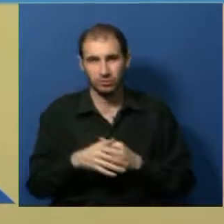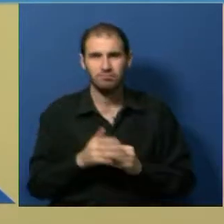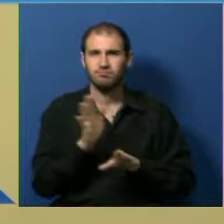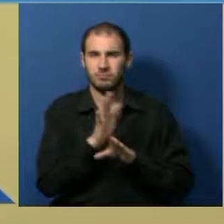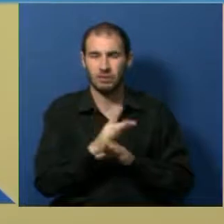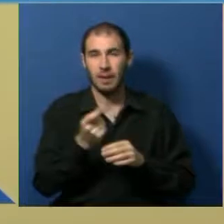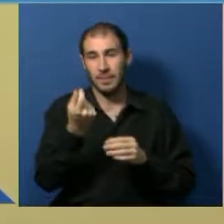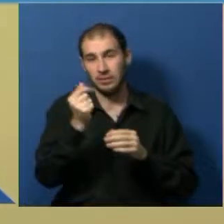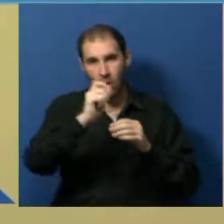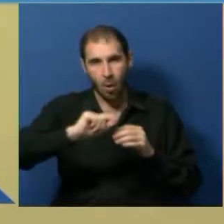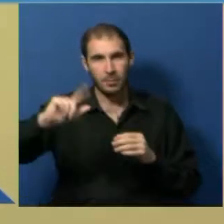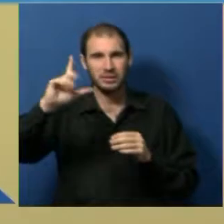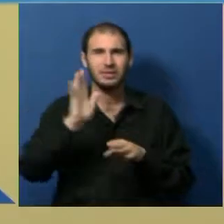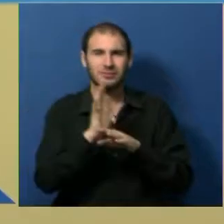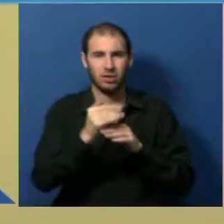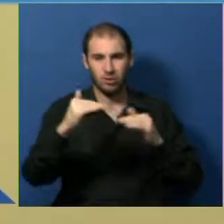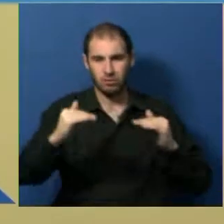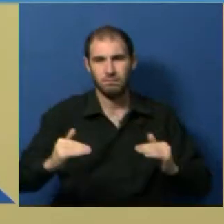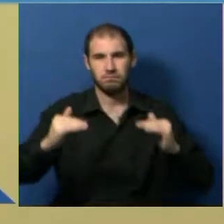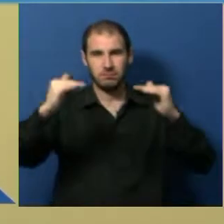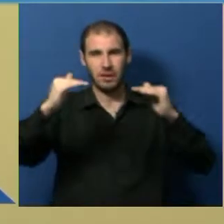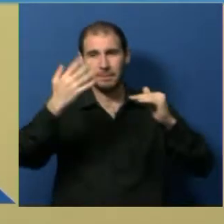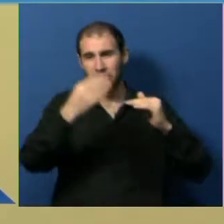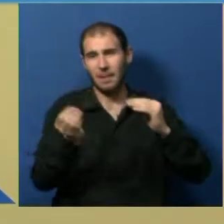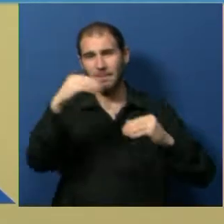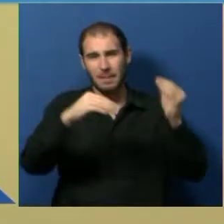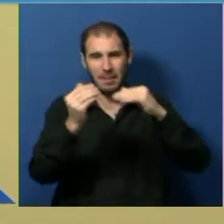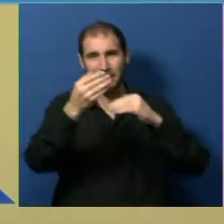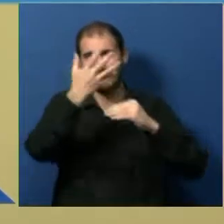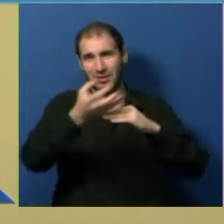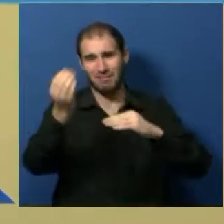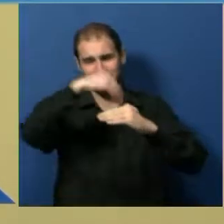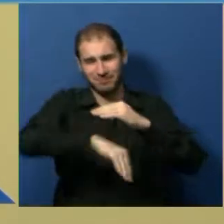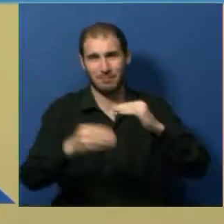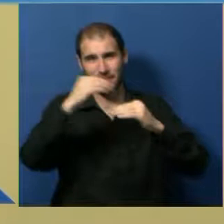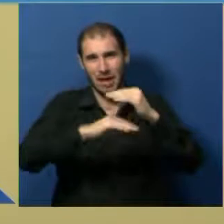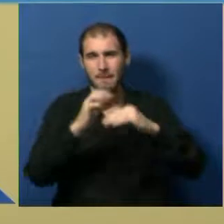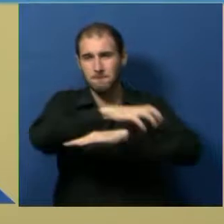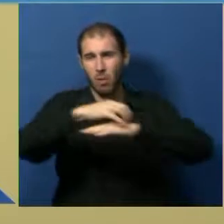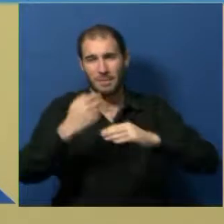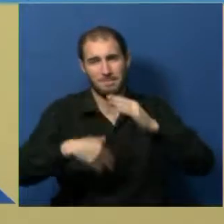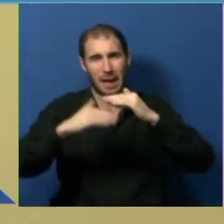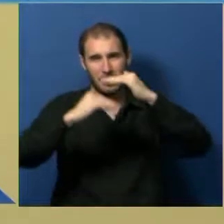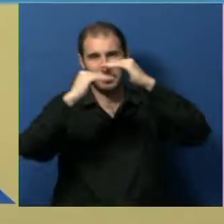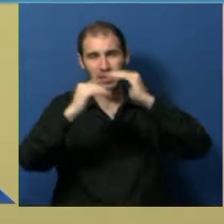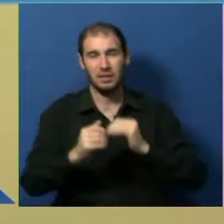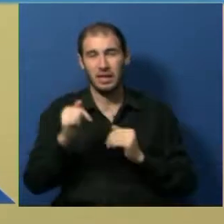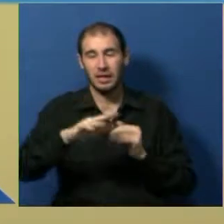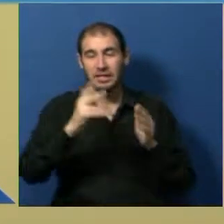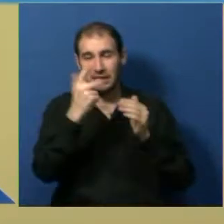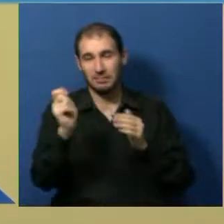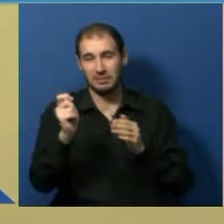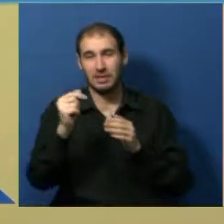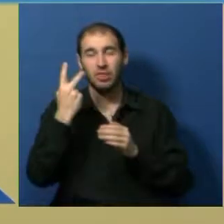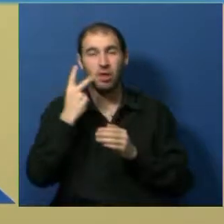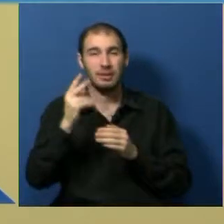tanto, si la inflación sube, estas dos líneas suben y cada vez más gente cae debajo de esas líneas. Y esto fue lo que pasó, digamos, en el tercer trimestre